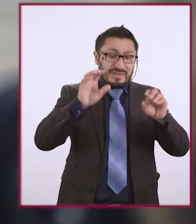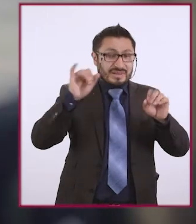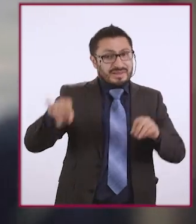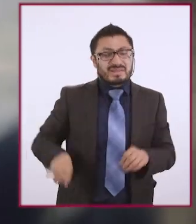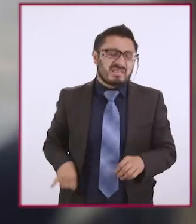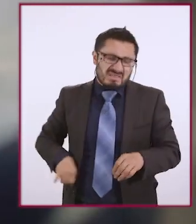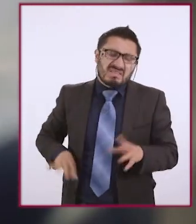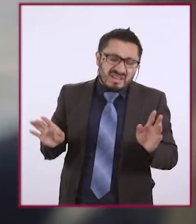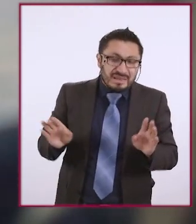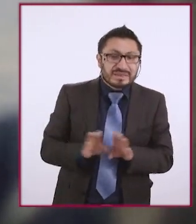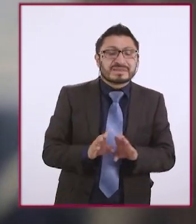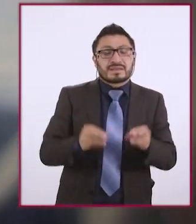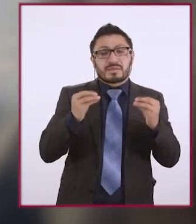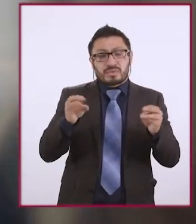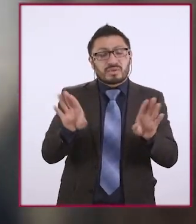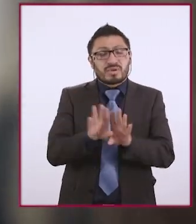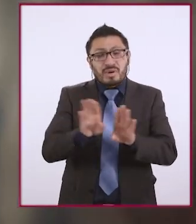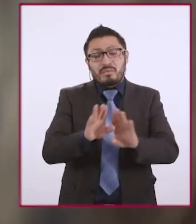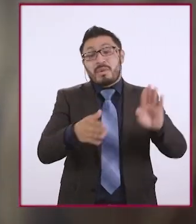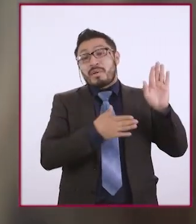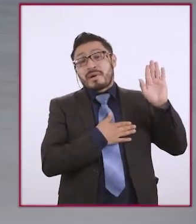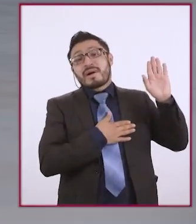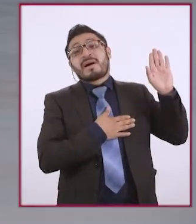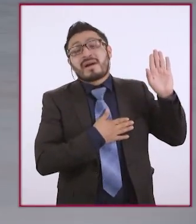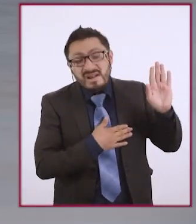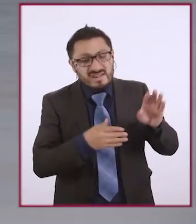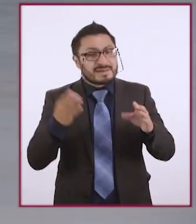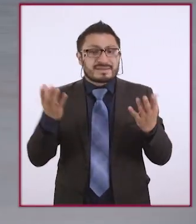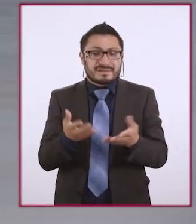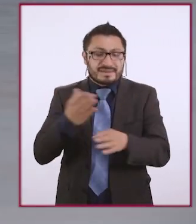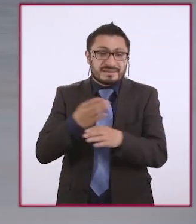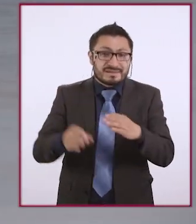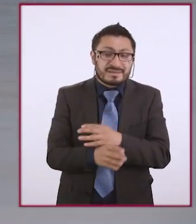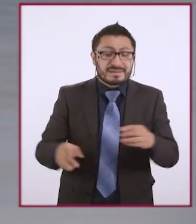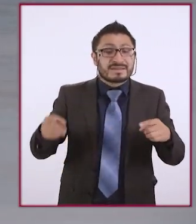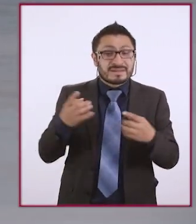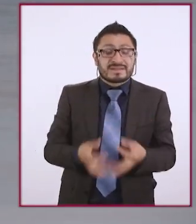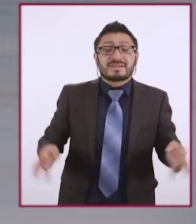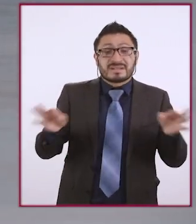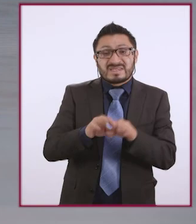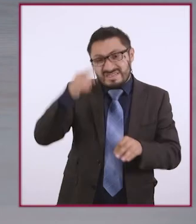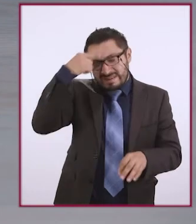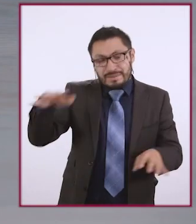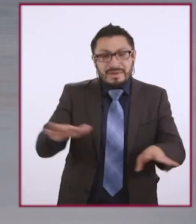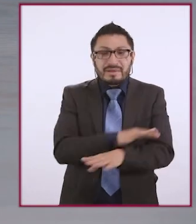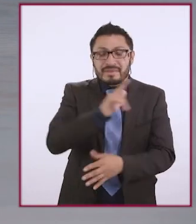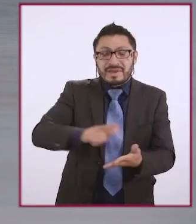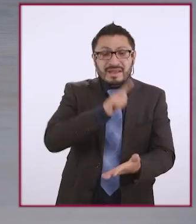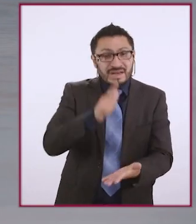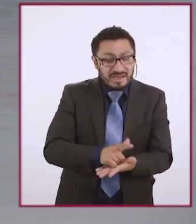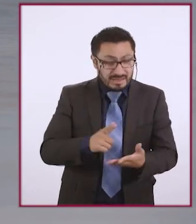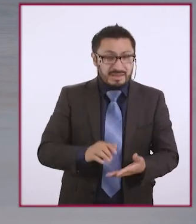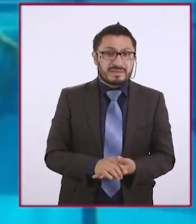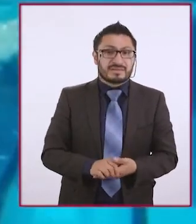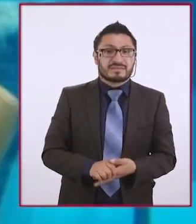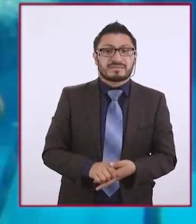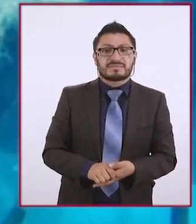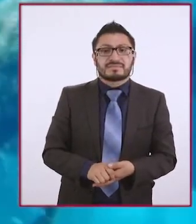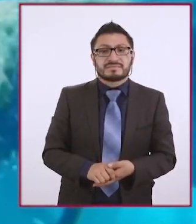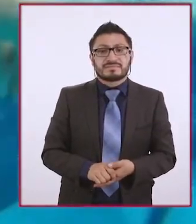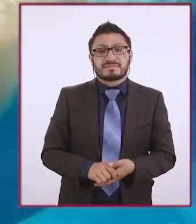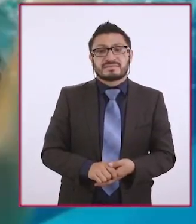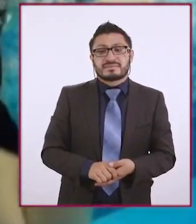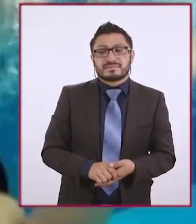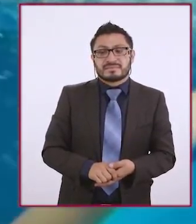ejemplos de adolescentes que han levantado la voz y hecho cosas relevantes para cambiar las leyes y las actitudes en donde viven.